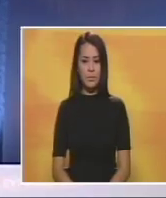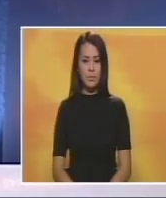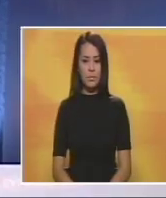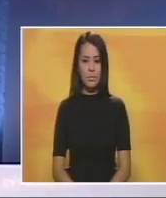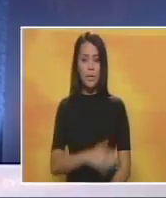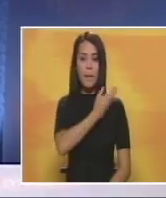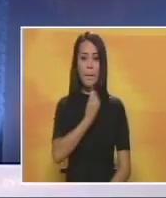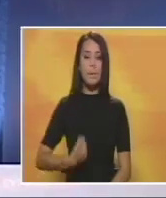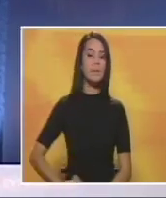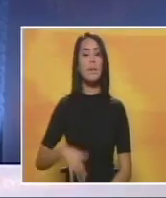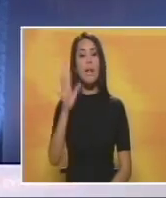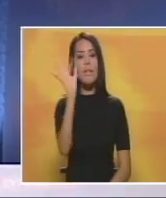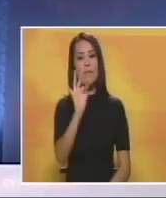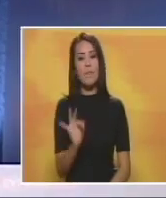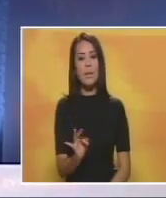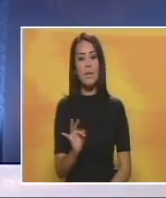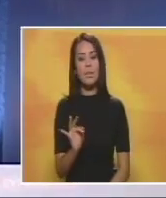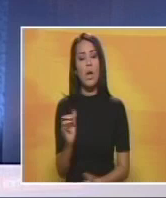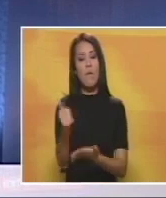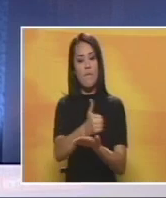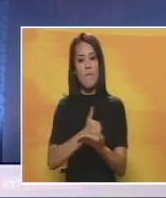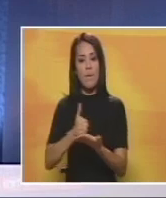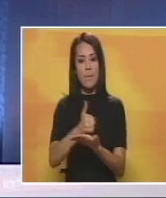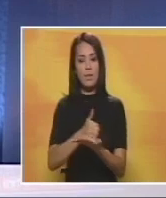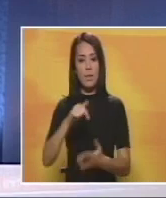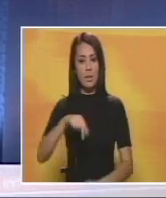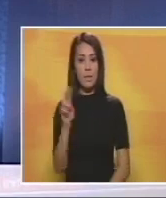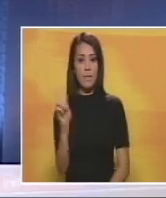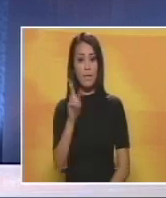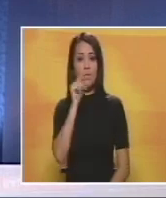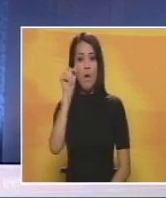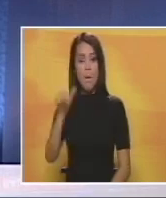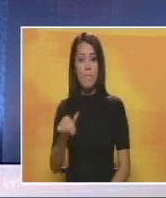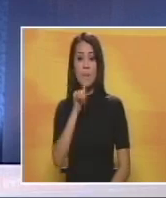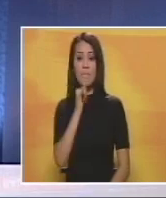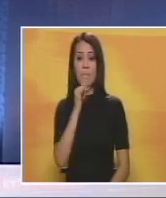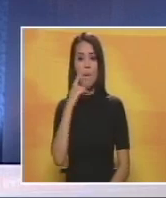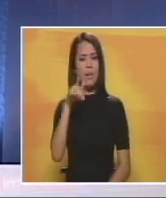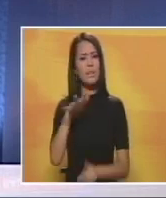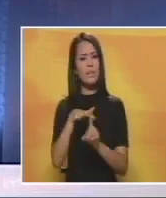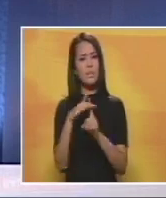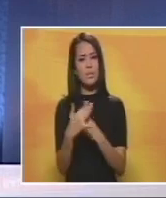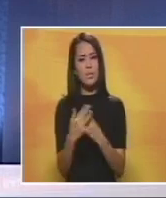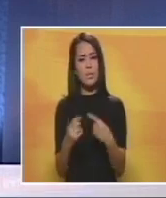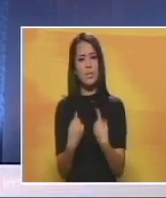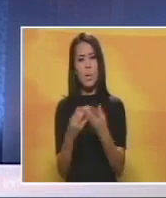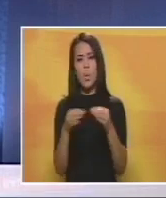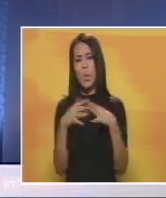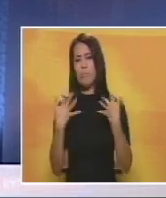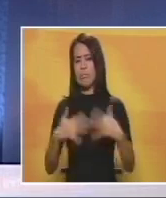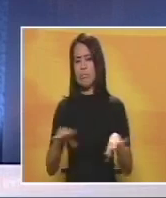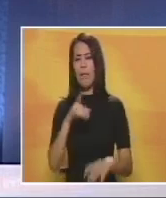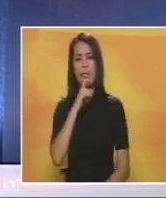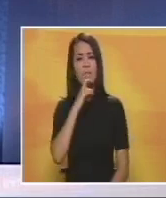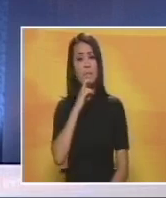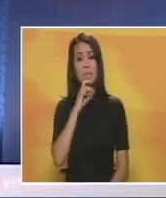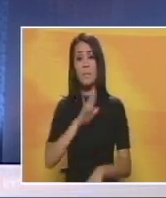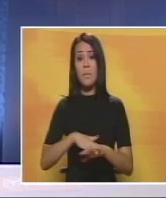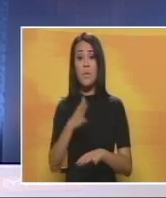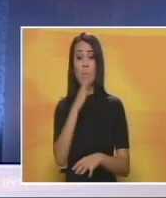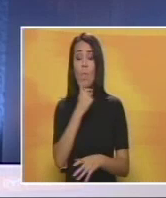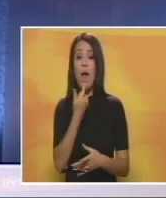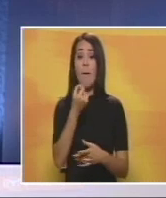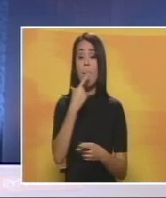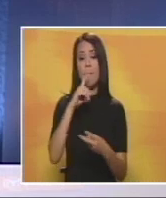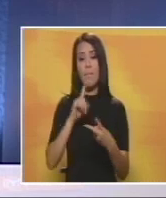El presidente de la Federación Farmacéutica de Venezuela, Freddy Ceballos, insistió en que la situación del sector es sumamente crítica debido a la escasez de